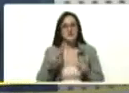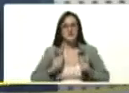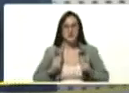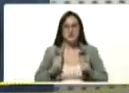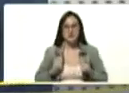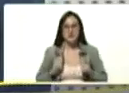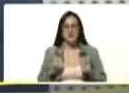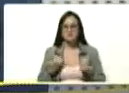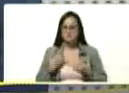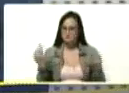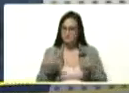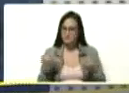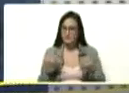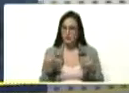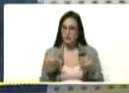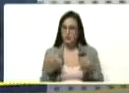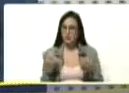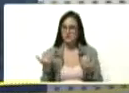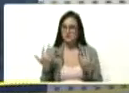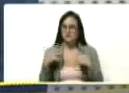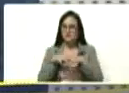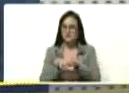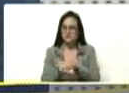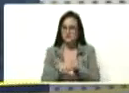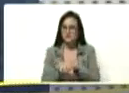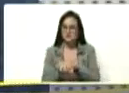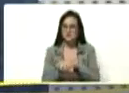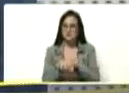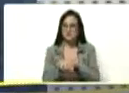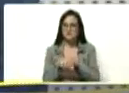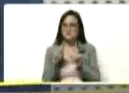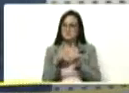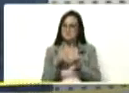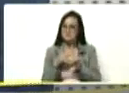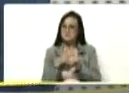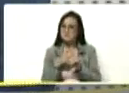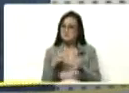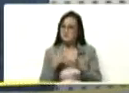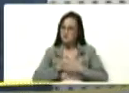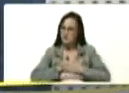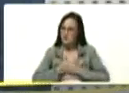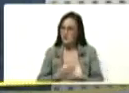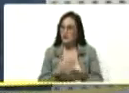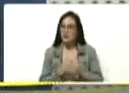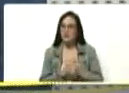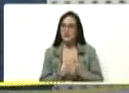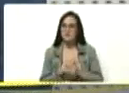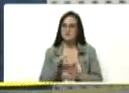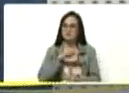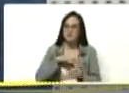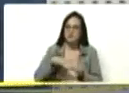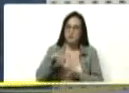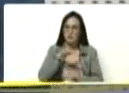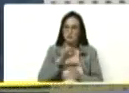estamos convencidos de que la integración basada en los principios de solidaridad y